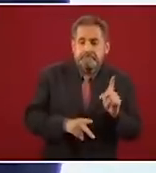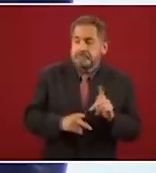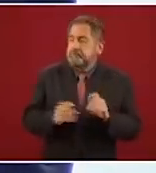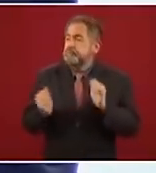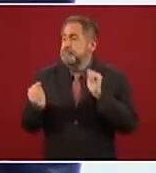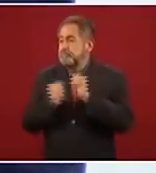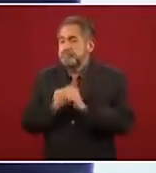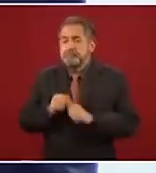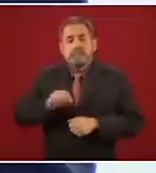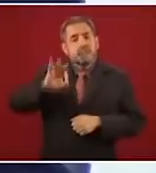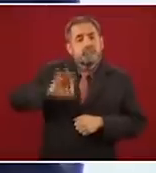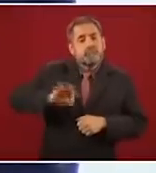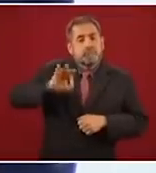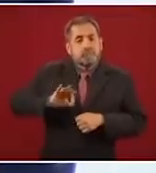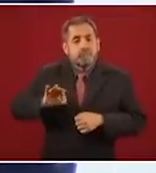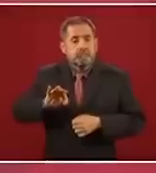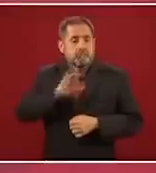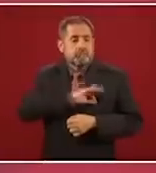intereses elevadísimos.